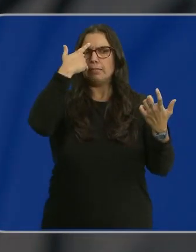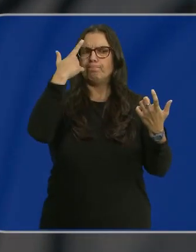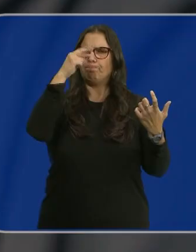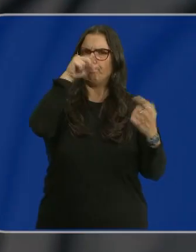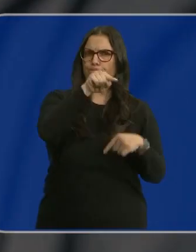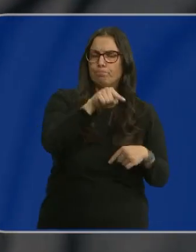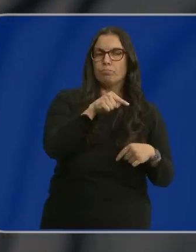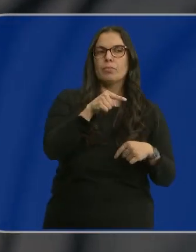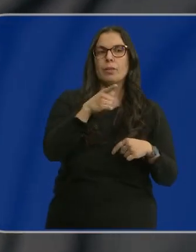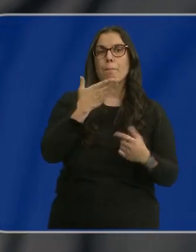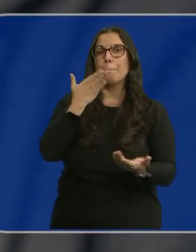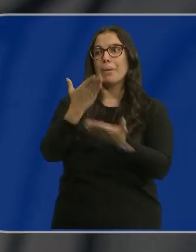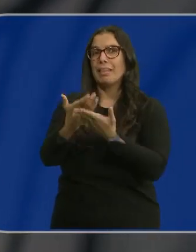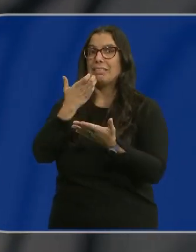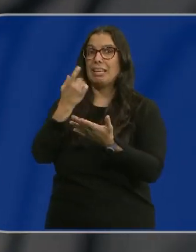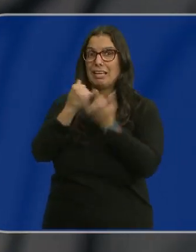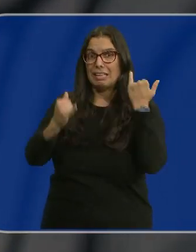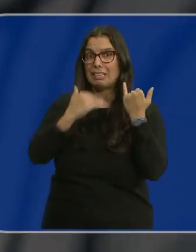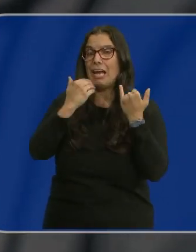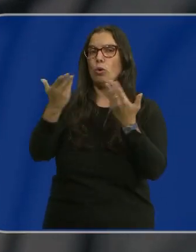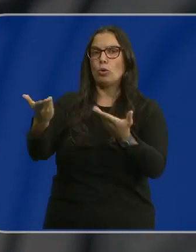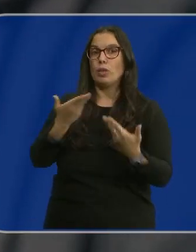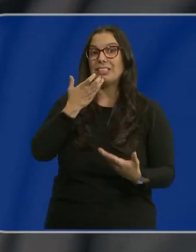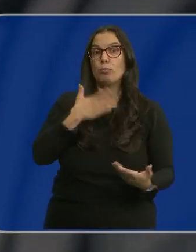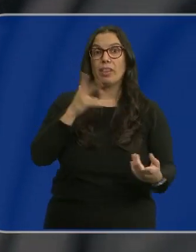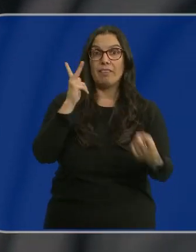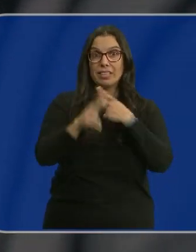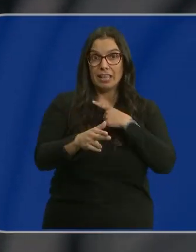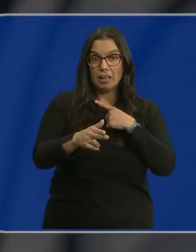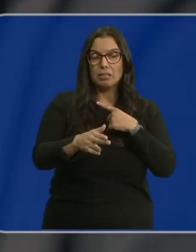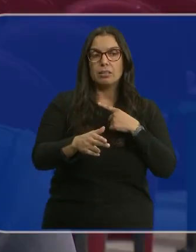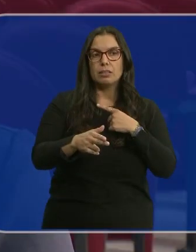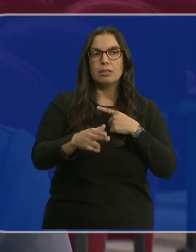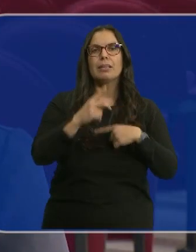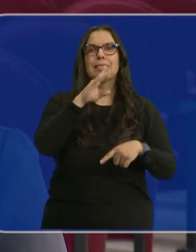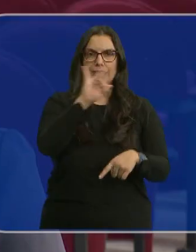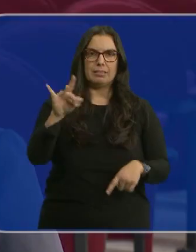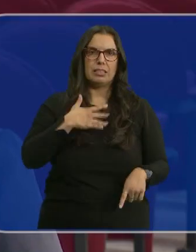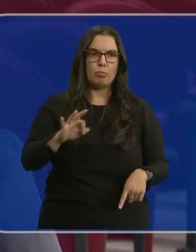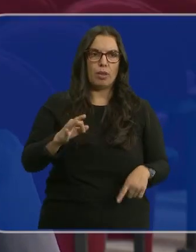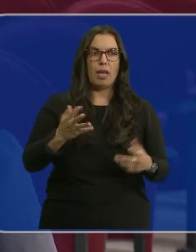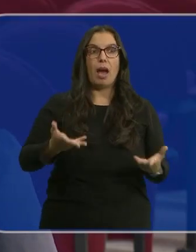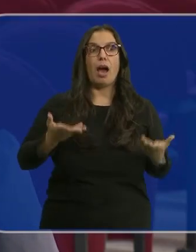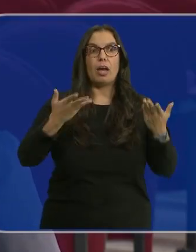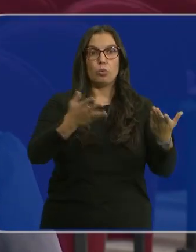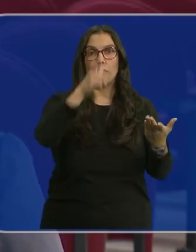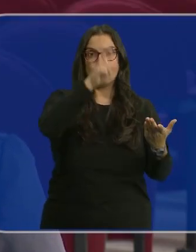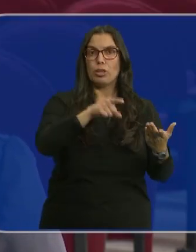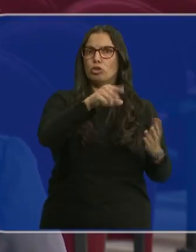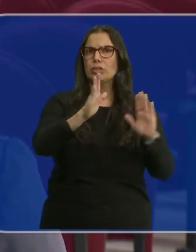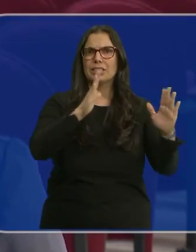Aunque debemos acudir a ellos cuando hay una crisis. Si se puede prevenir el suicidio, la respuesta es sí. Ayudar a la persona a entender que es una